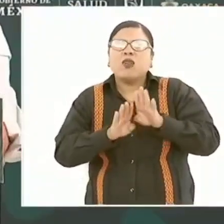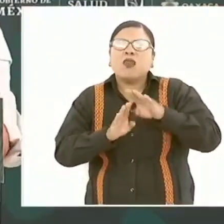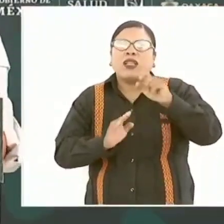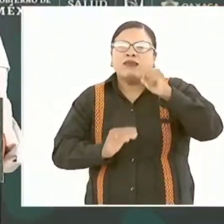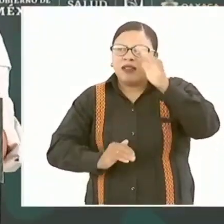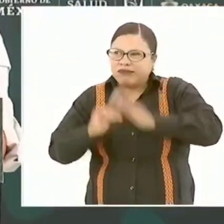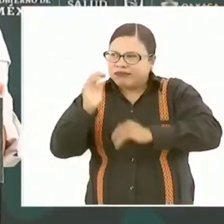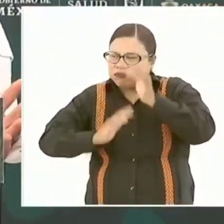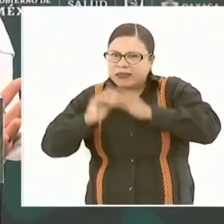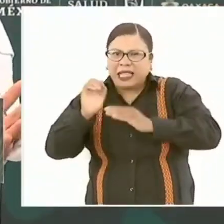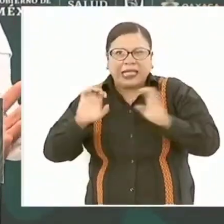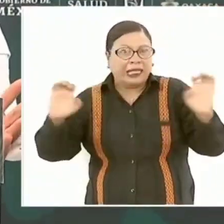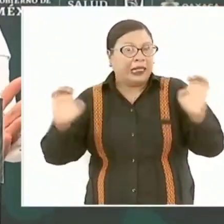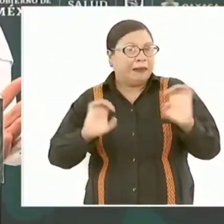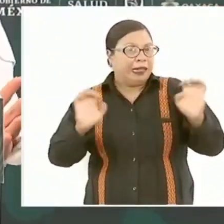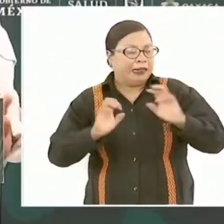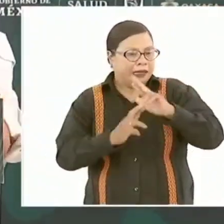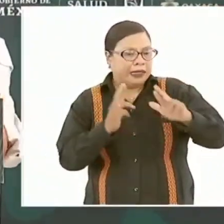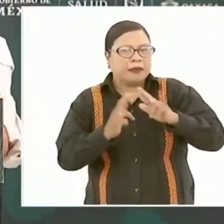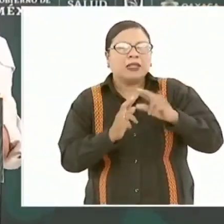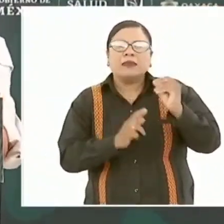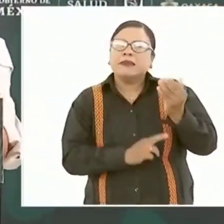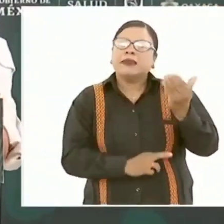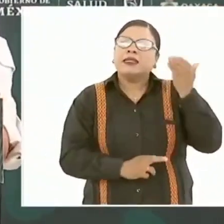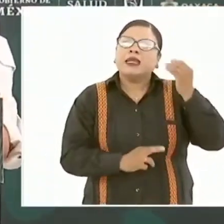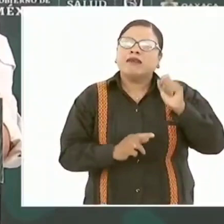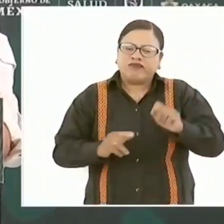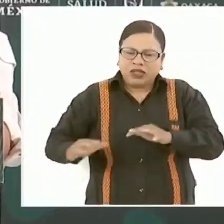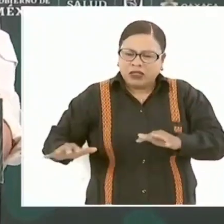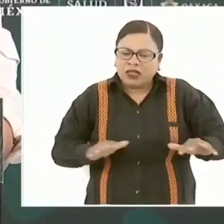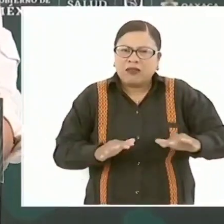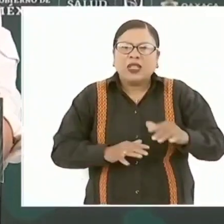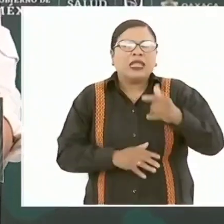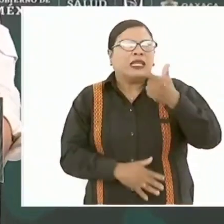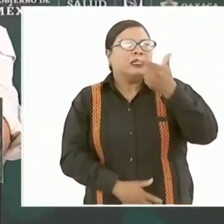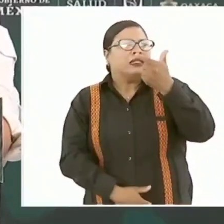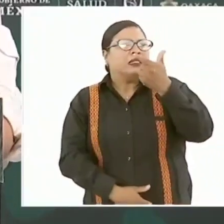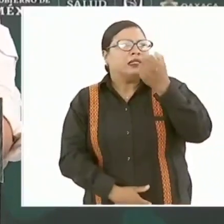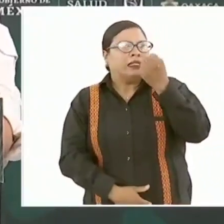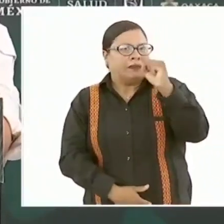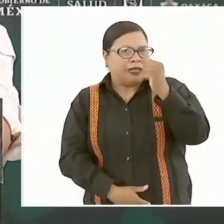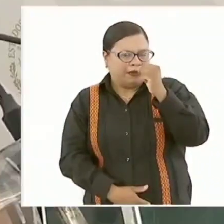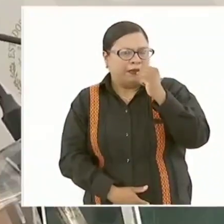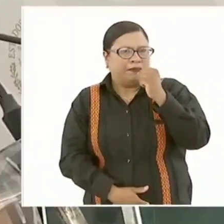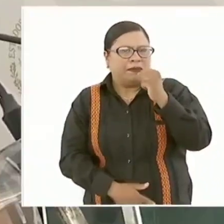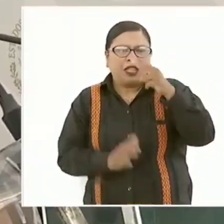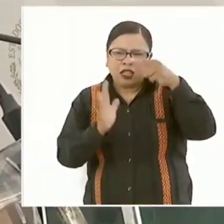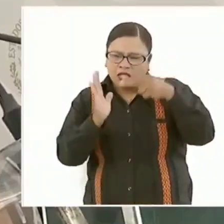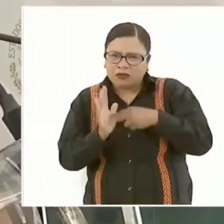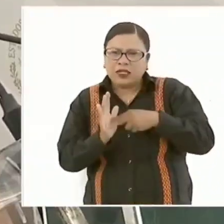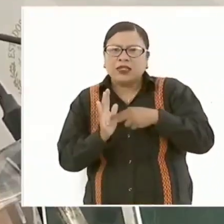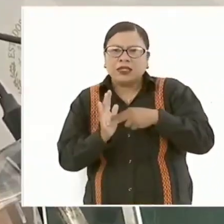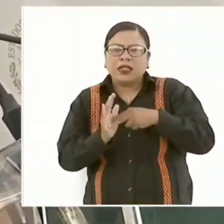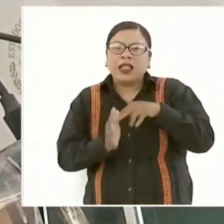emergencia regional, que fue el sismo del 7 de septiembre del